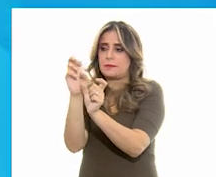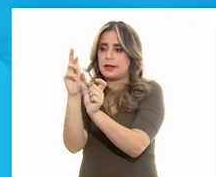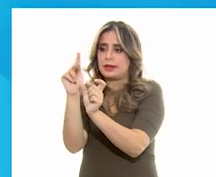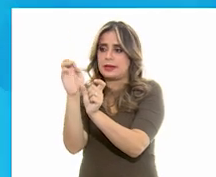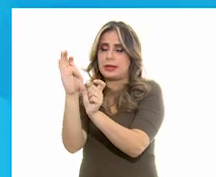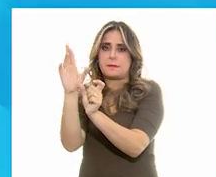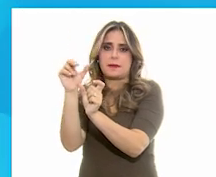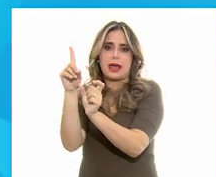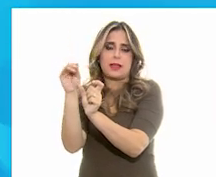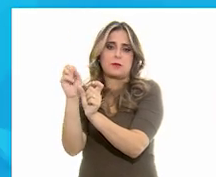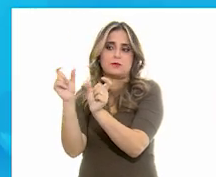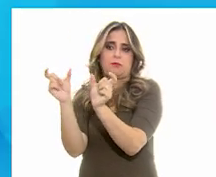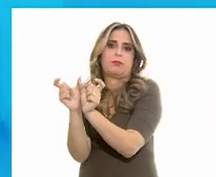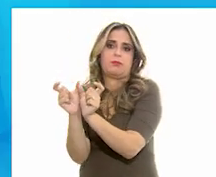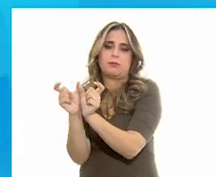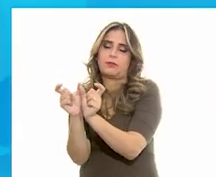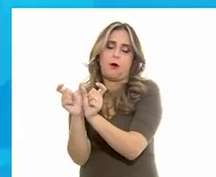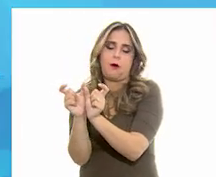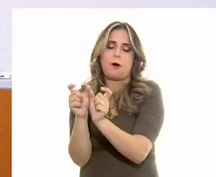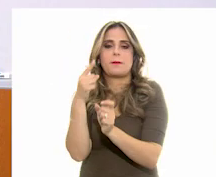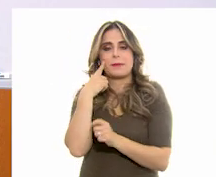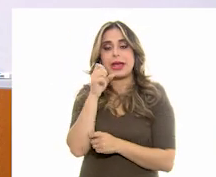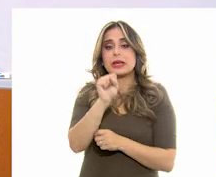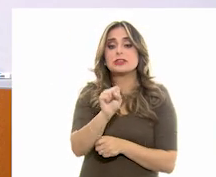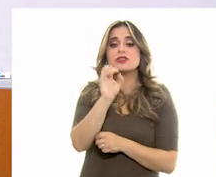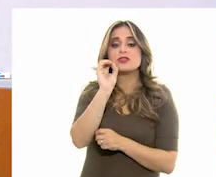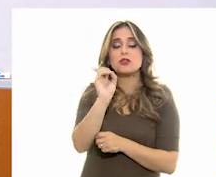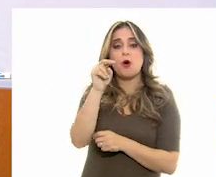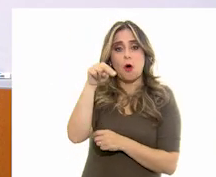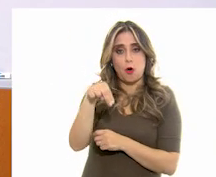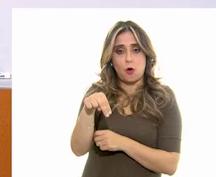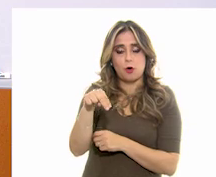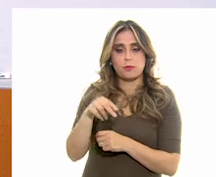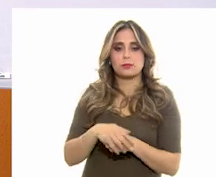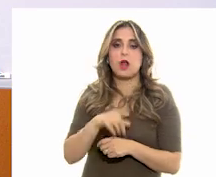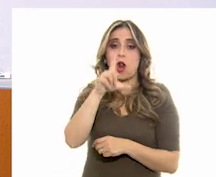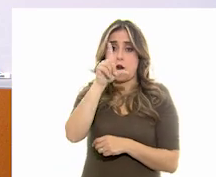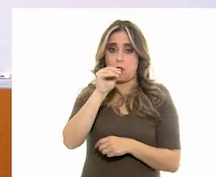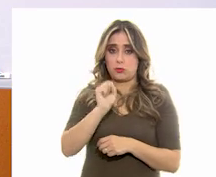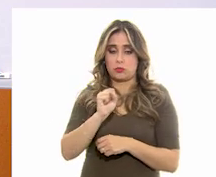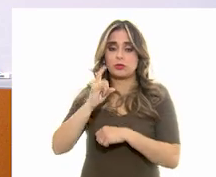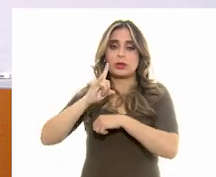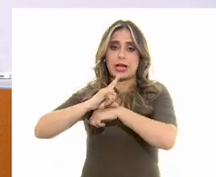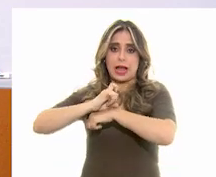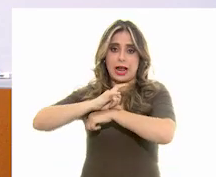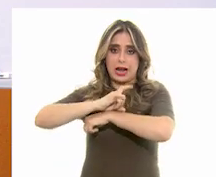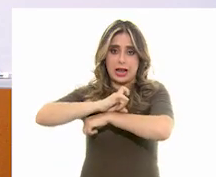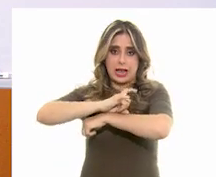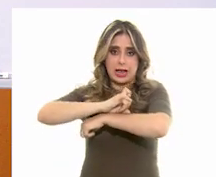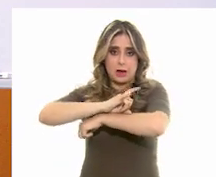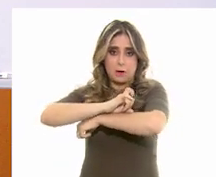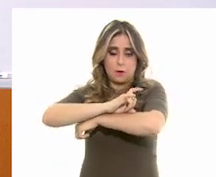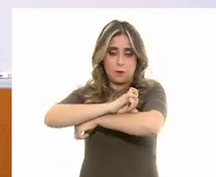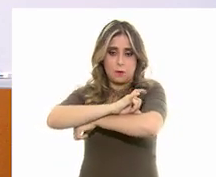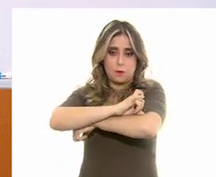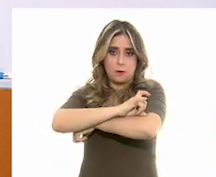anotar. Son, los caracoles son...